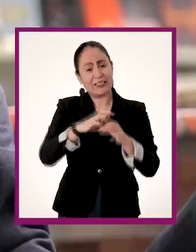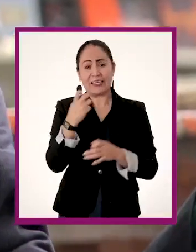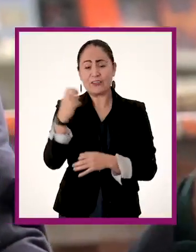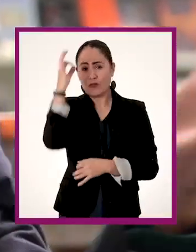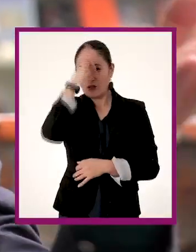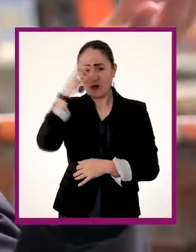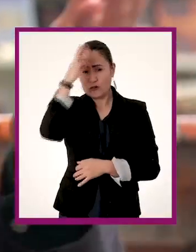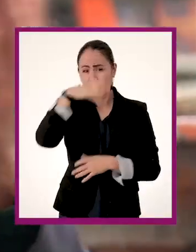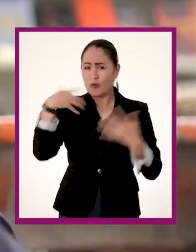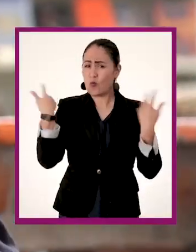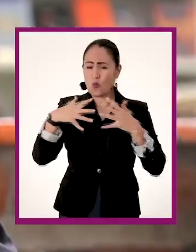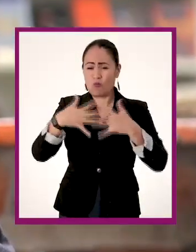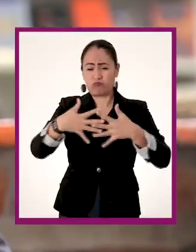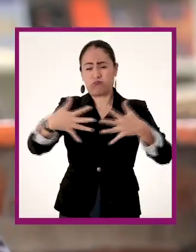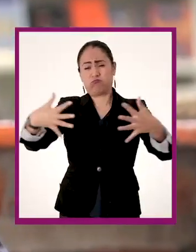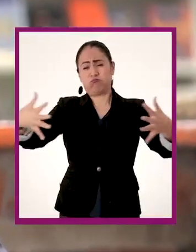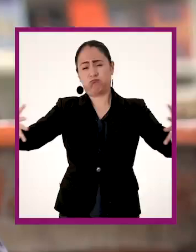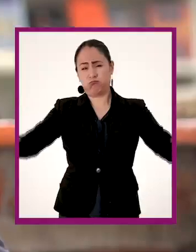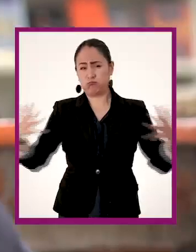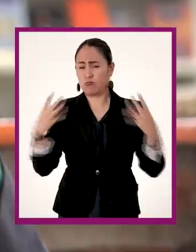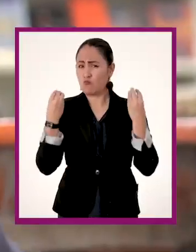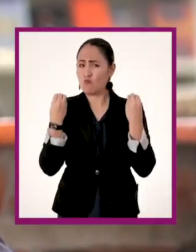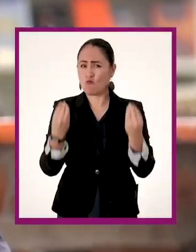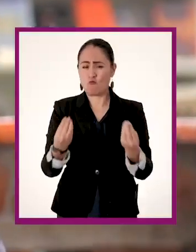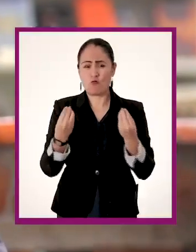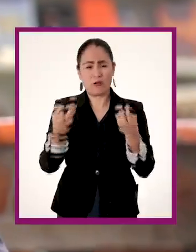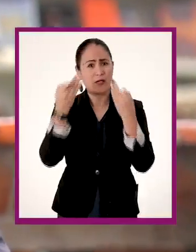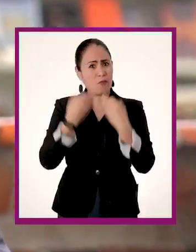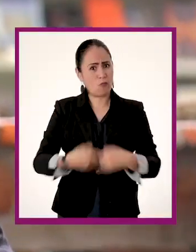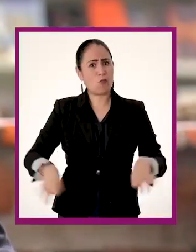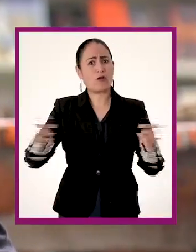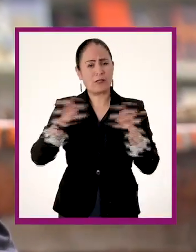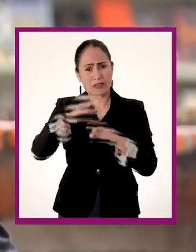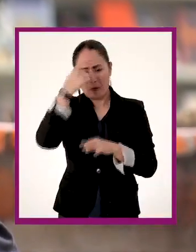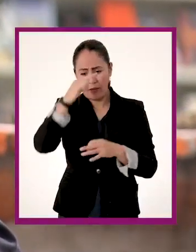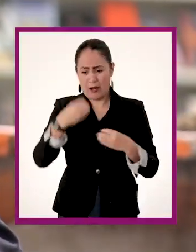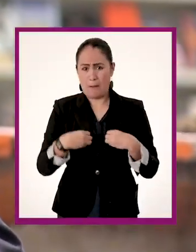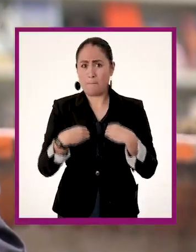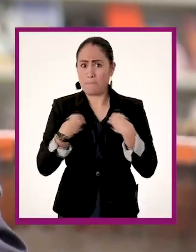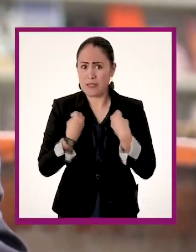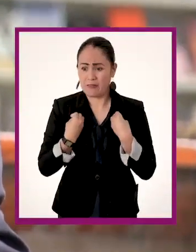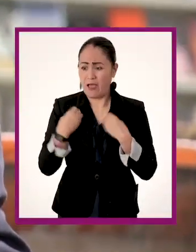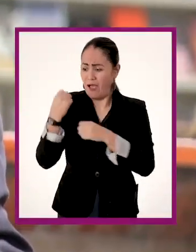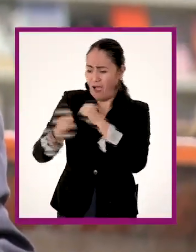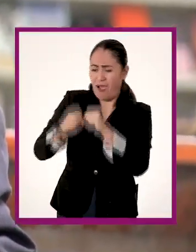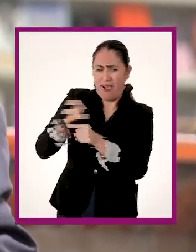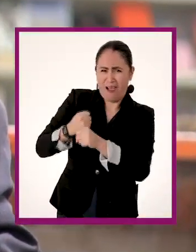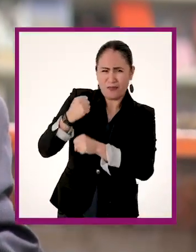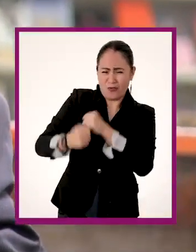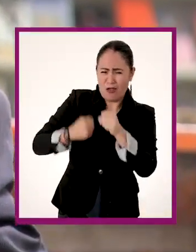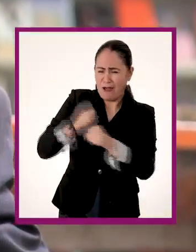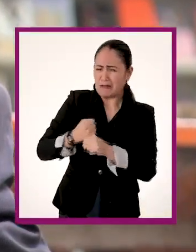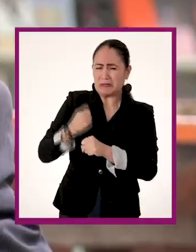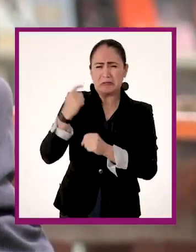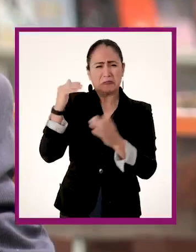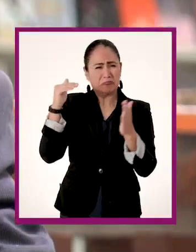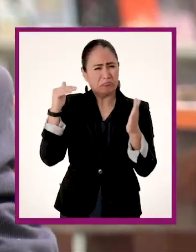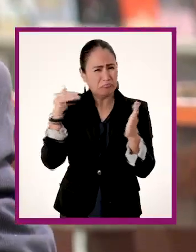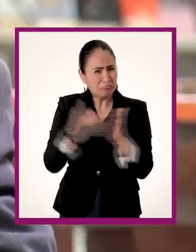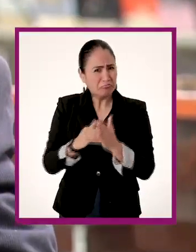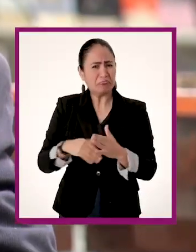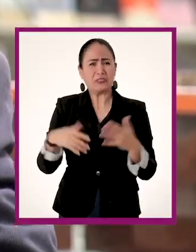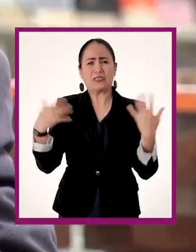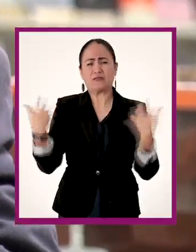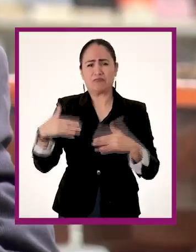desde el principio, la filosofía es un universo amplísimo, muy rico y muy importante para vivir. Durante miles de años